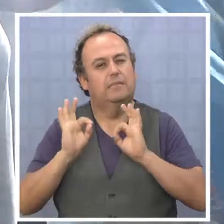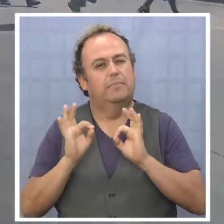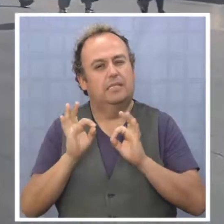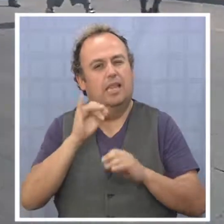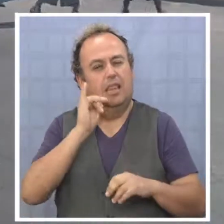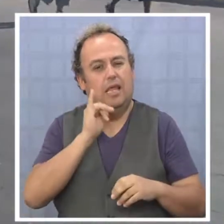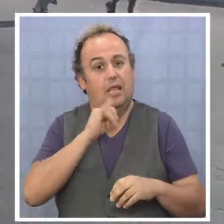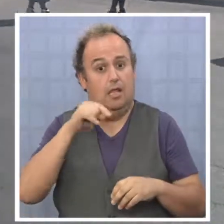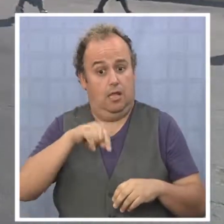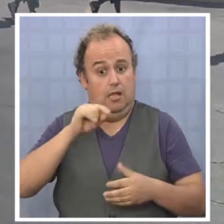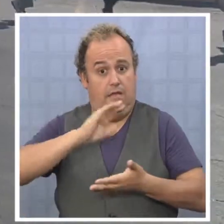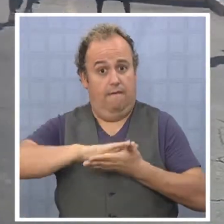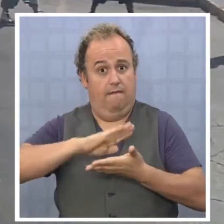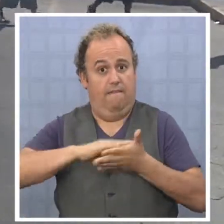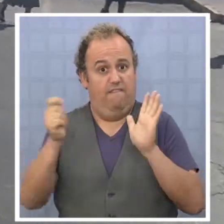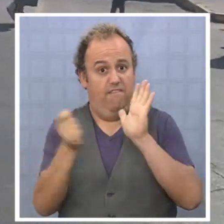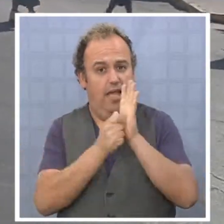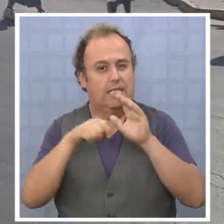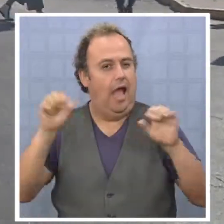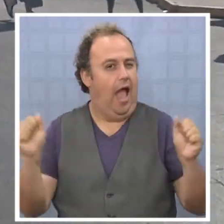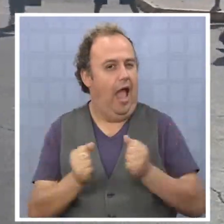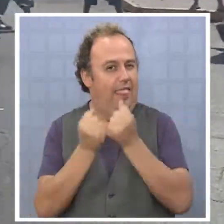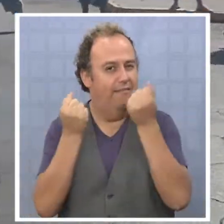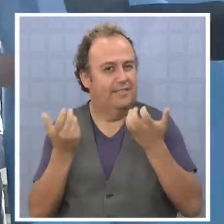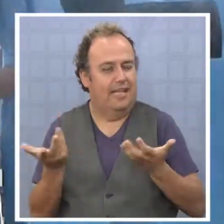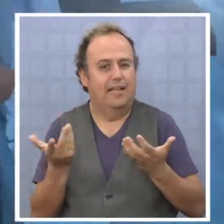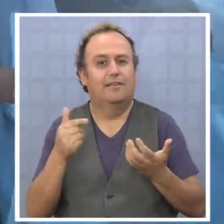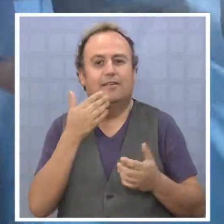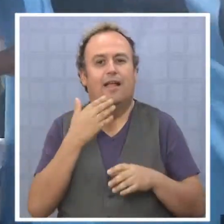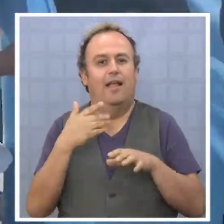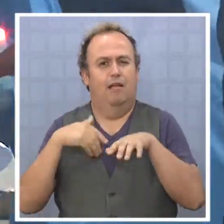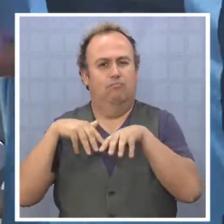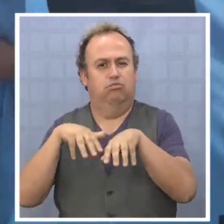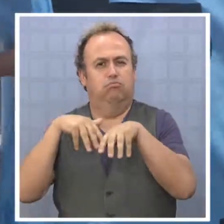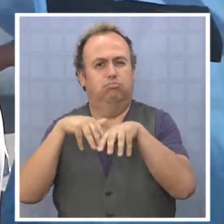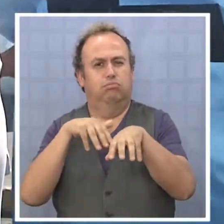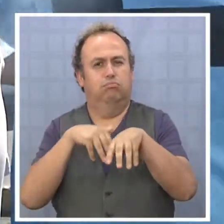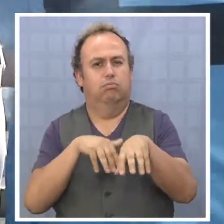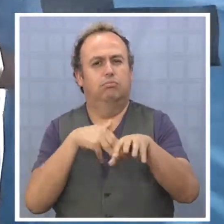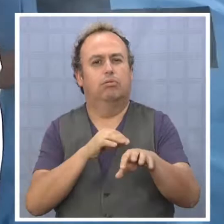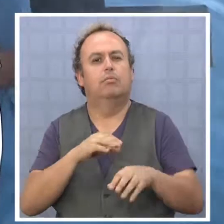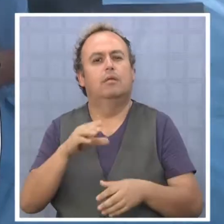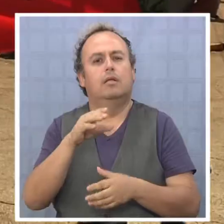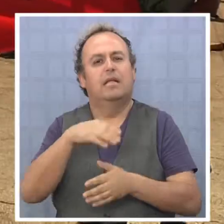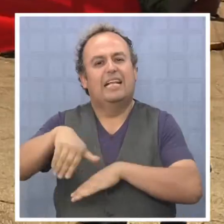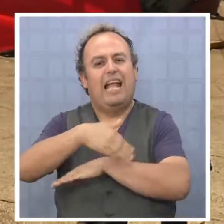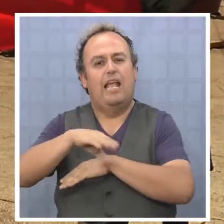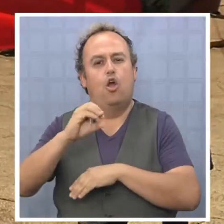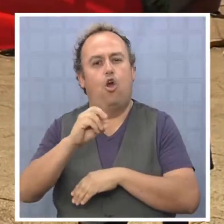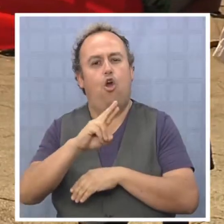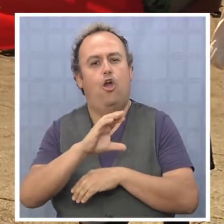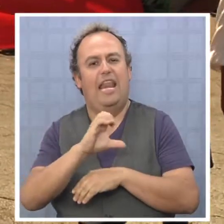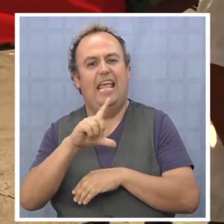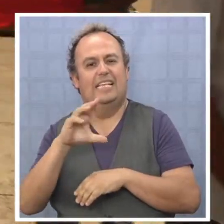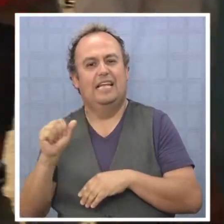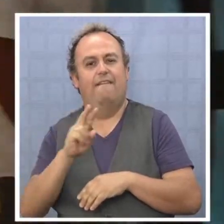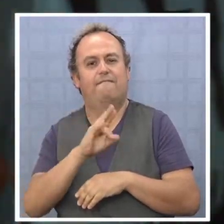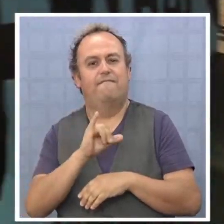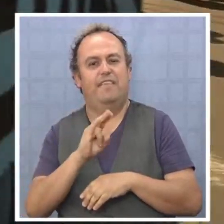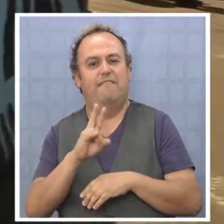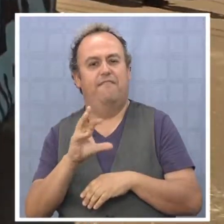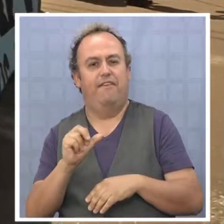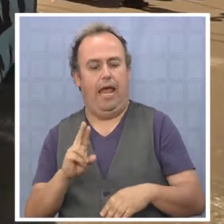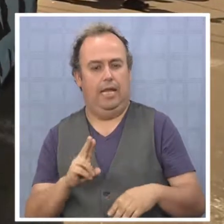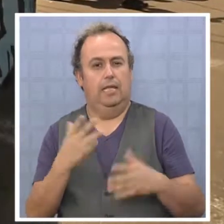Iquique celebra en esta misma fecha su aniversario, por lo que hubo una marcha hacia el sector de Orella y Vivar al término del acto de la